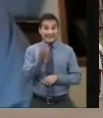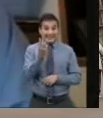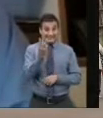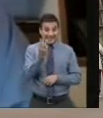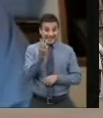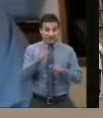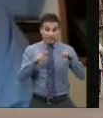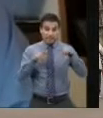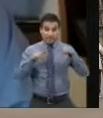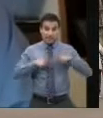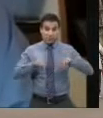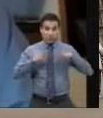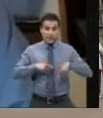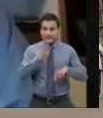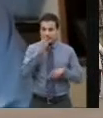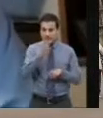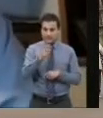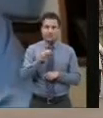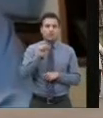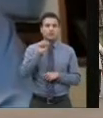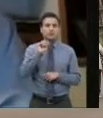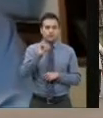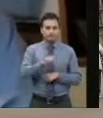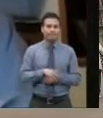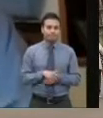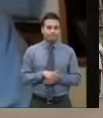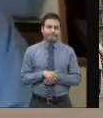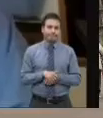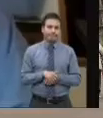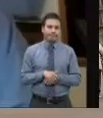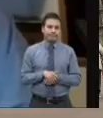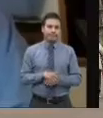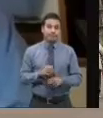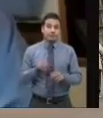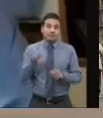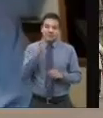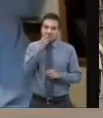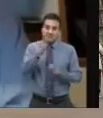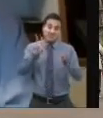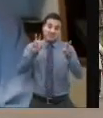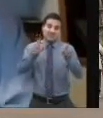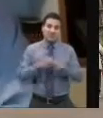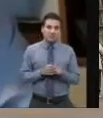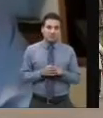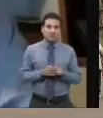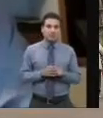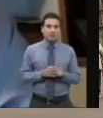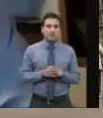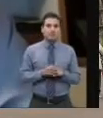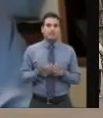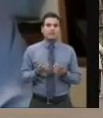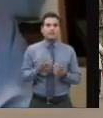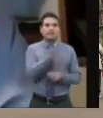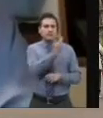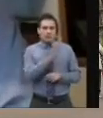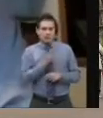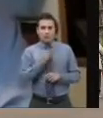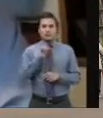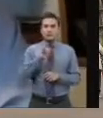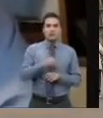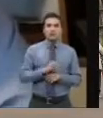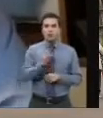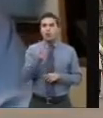Solo tres dijeron y reconocieron que, según ellos, recibieron dinero sin explicar cómo, dónde,